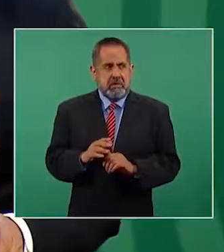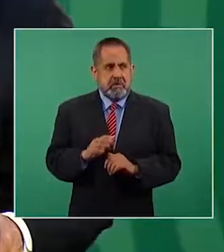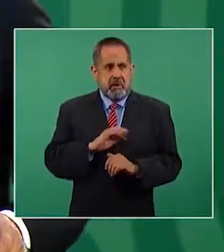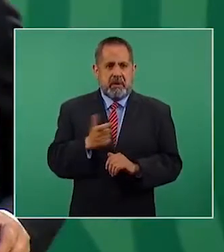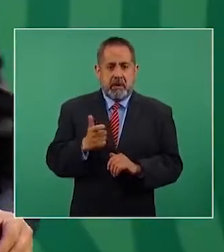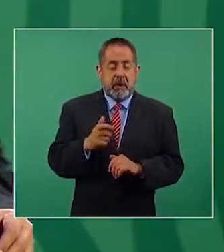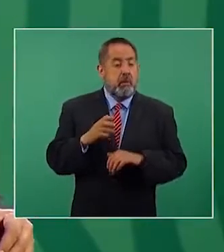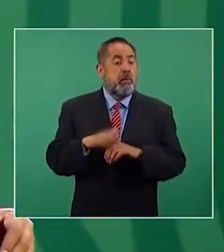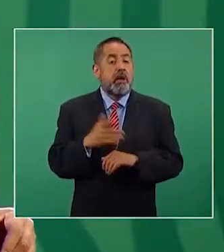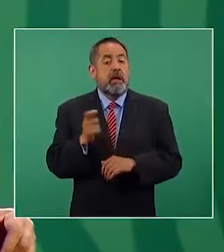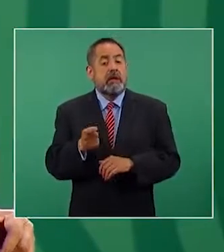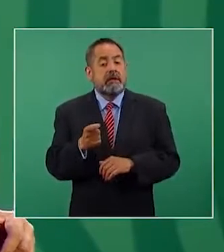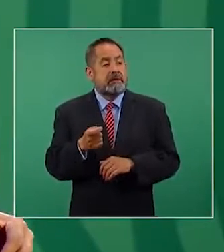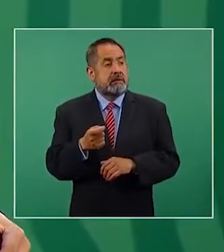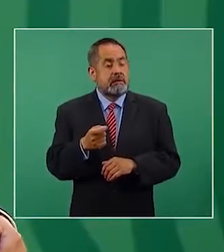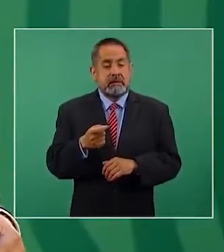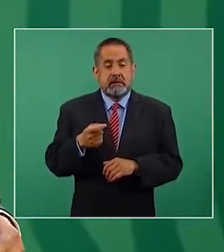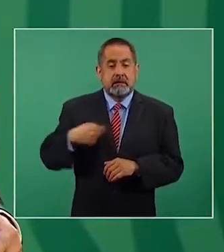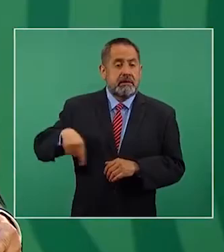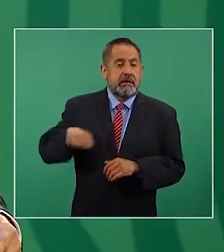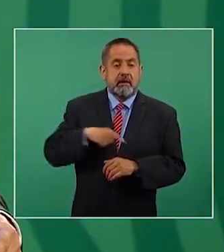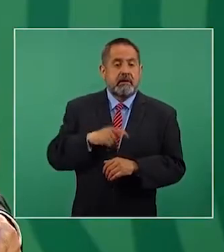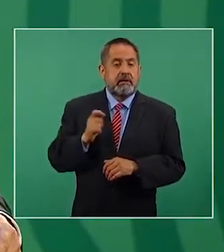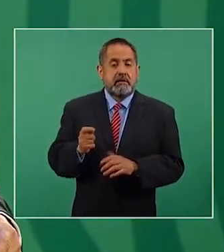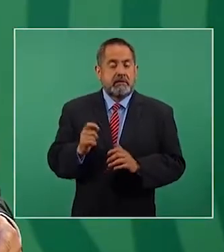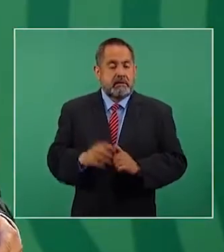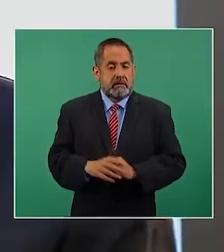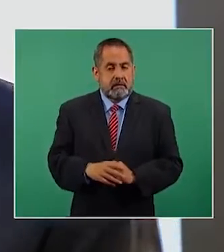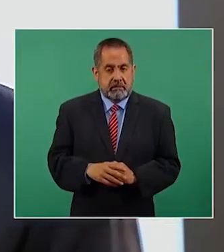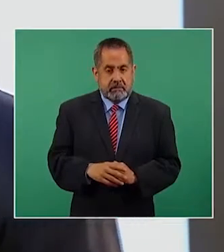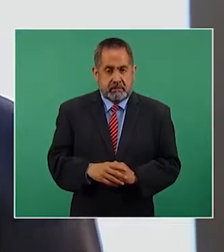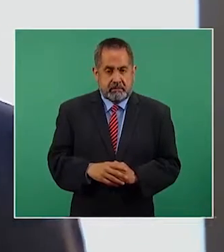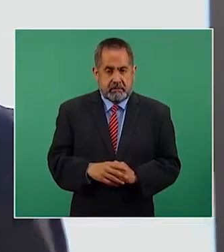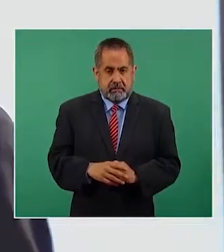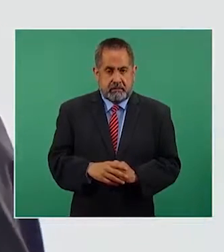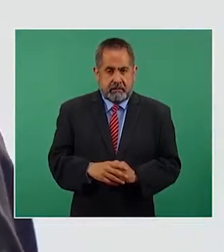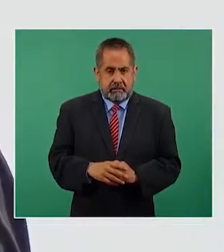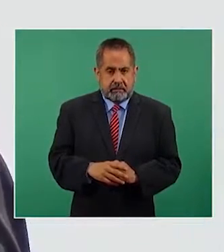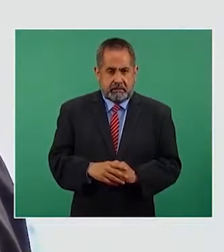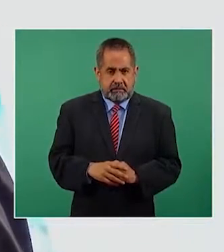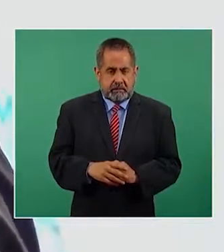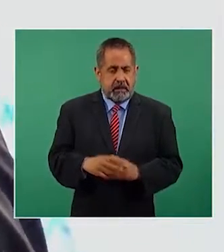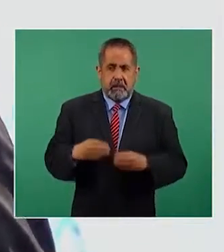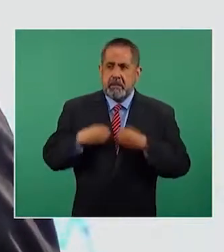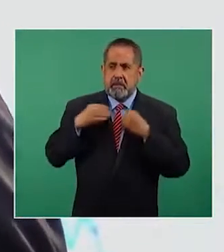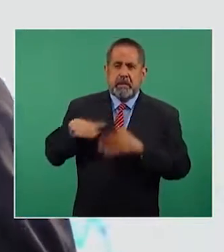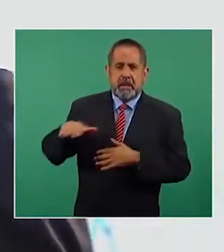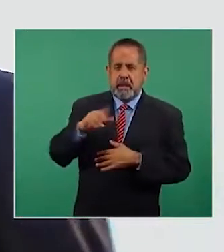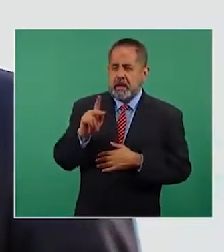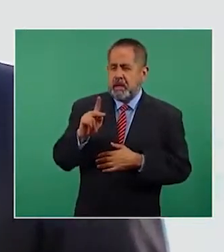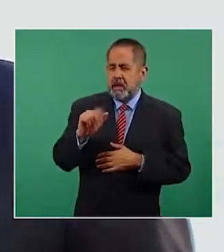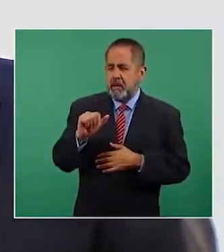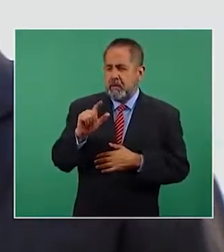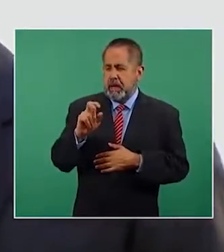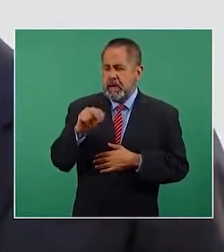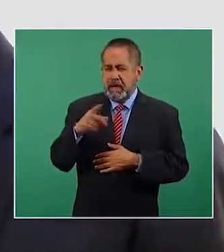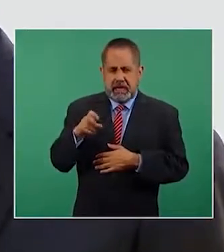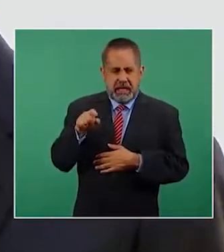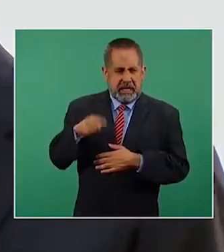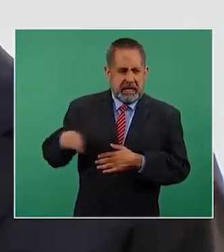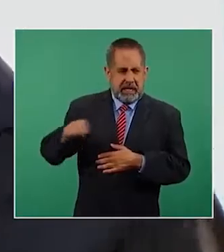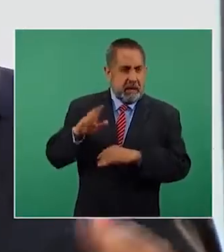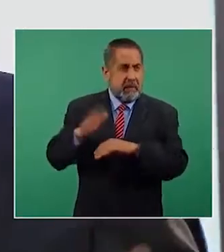la vida en Palenque no es